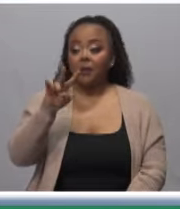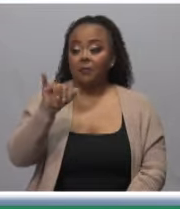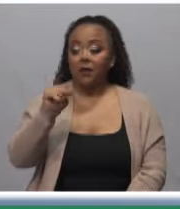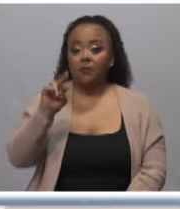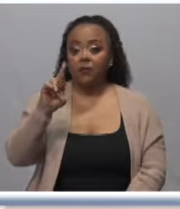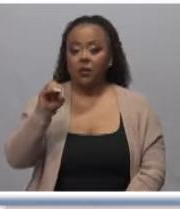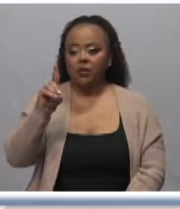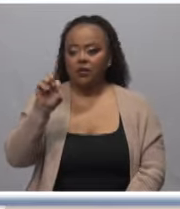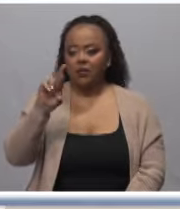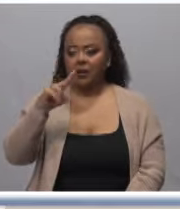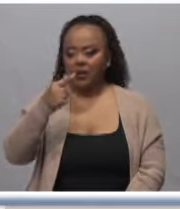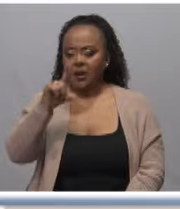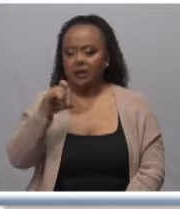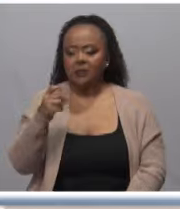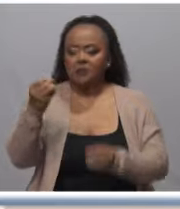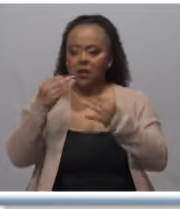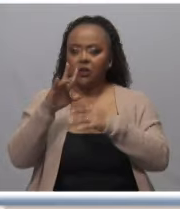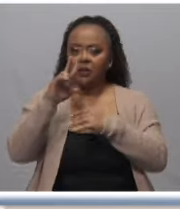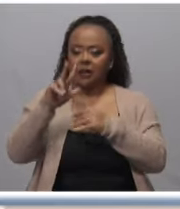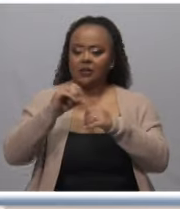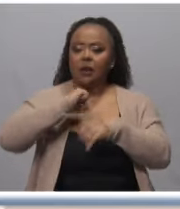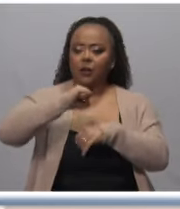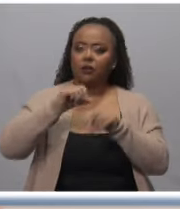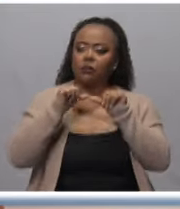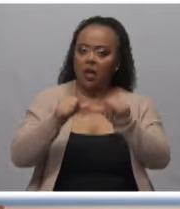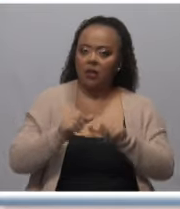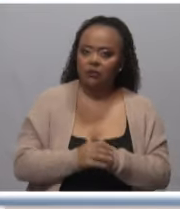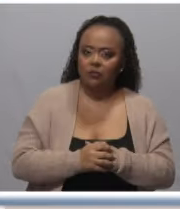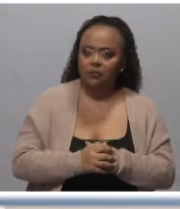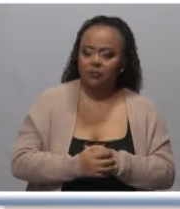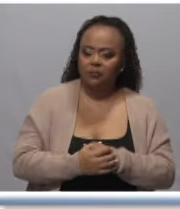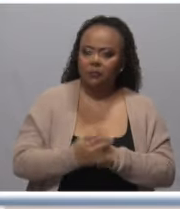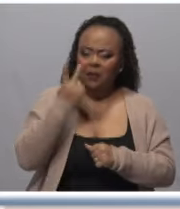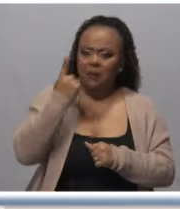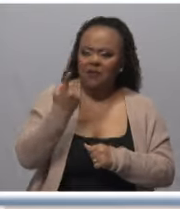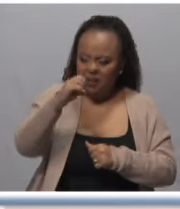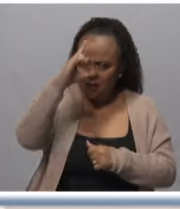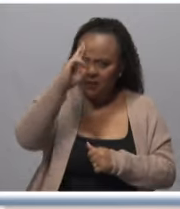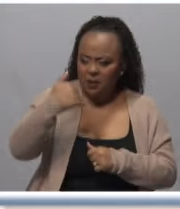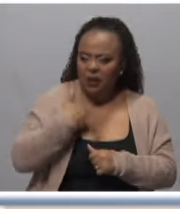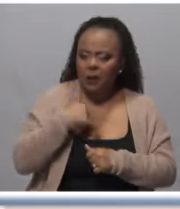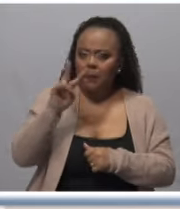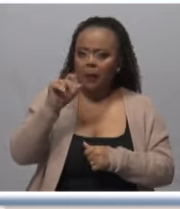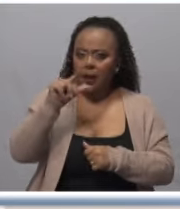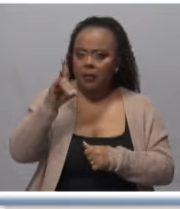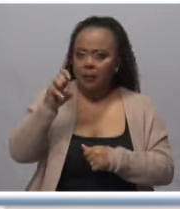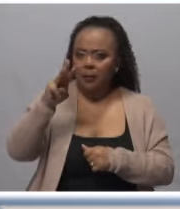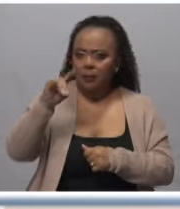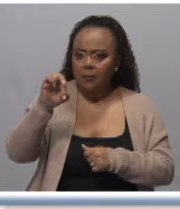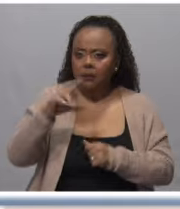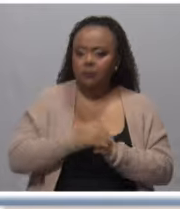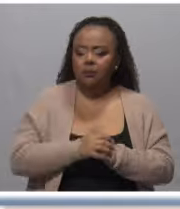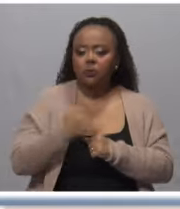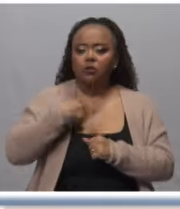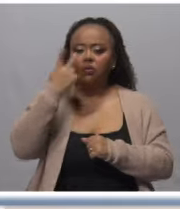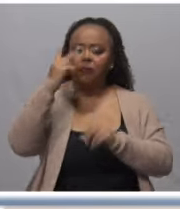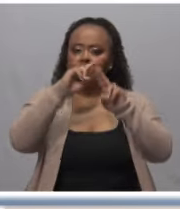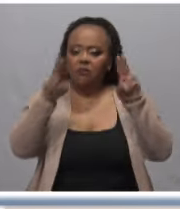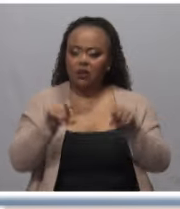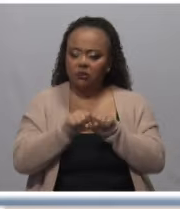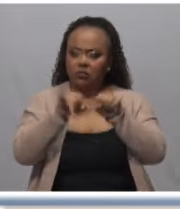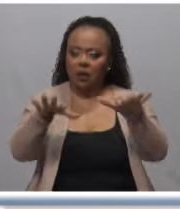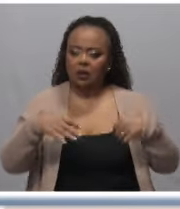más de tres campeonatos seguidos vea usted el respeto que le tienen a Don Vladimir yo veo las redes sociales un